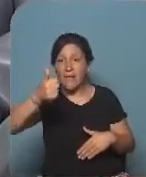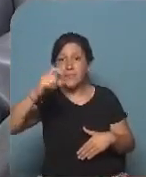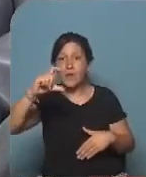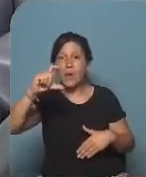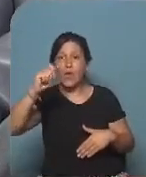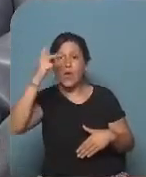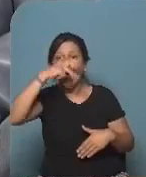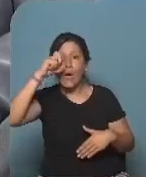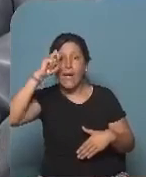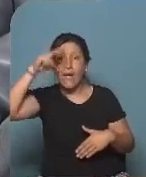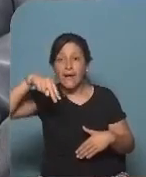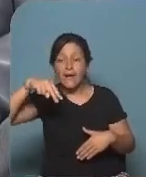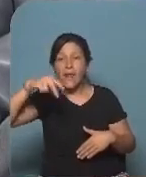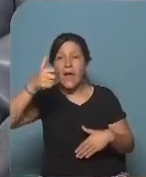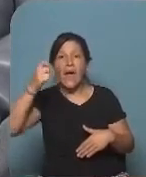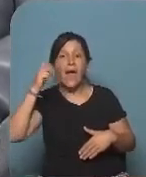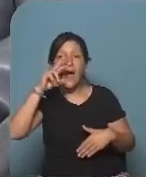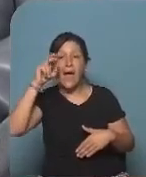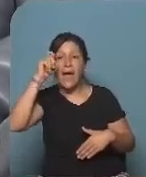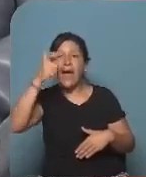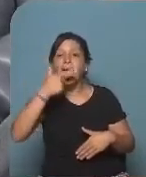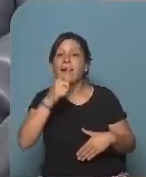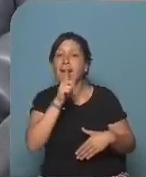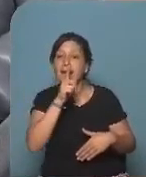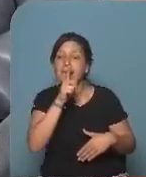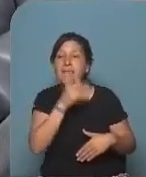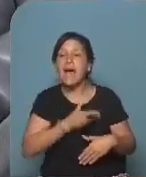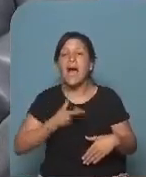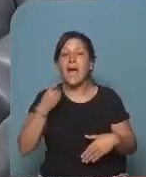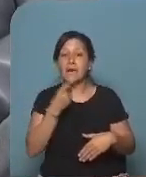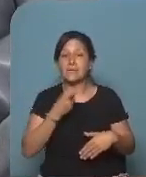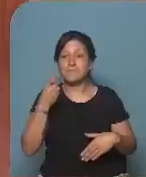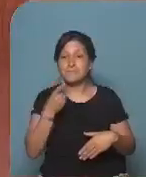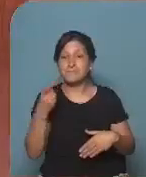la Asociación Usina de Justicia. Breve pausa, enseguida venimos con estos temas.